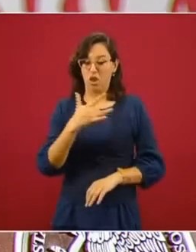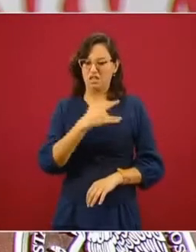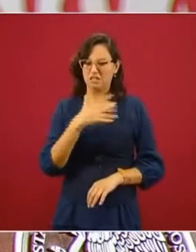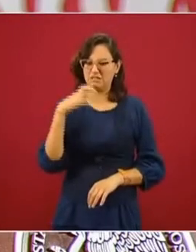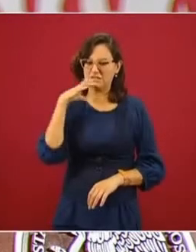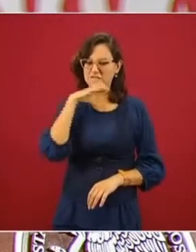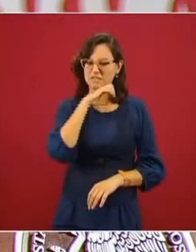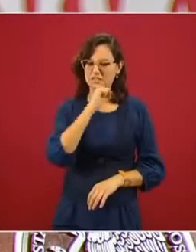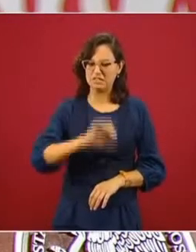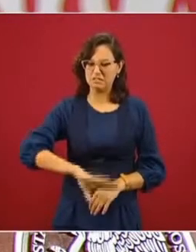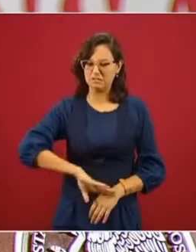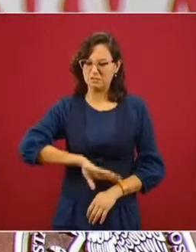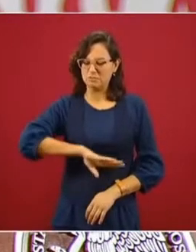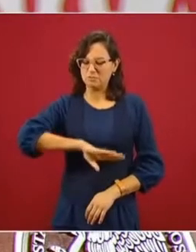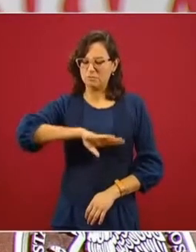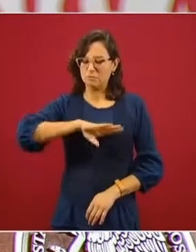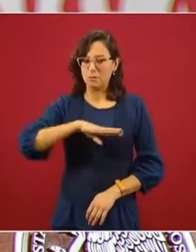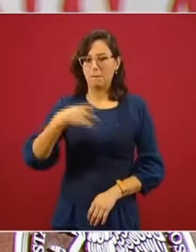cabeza fría.